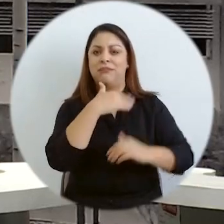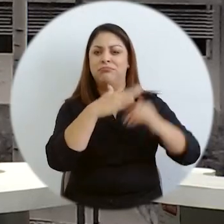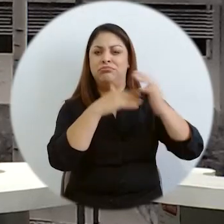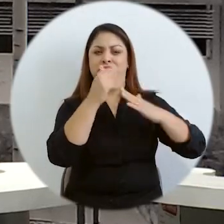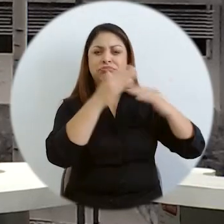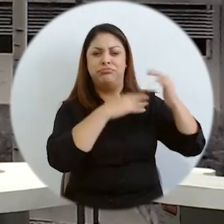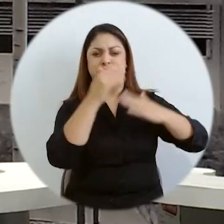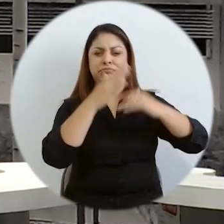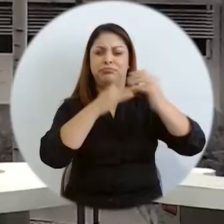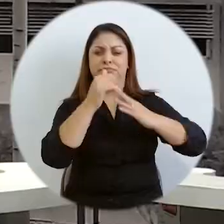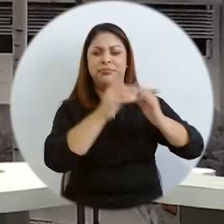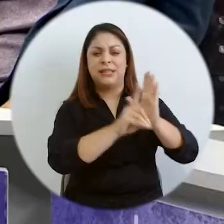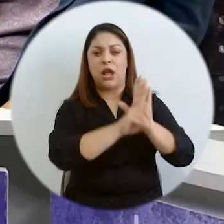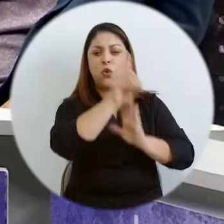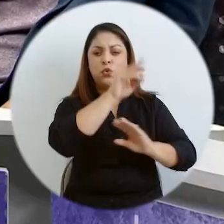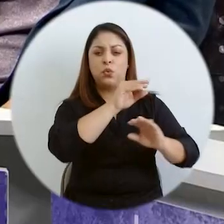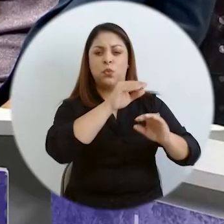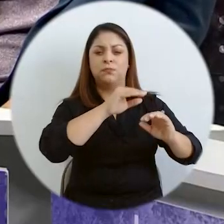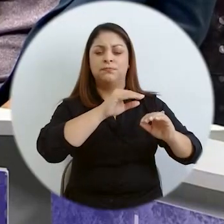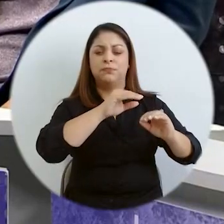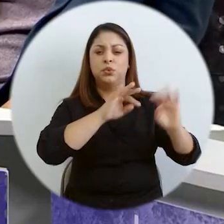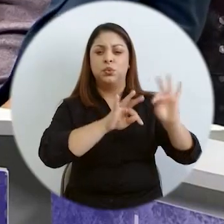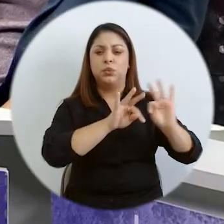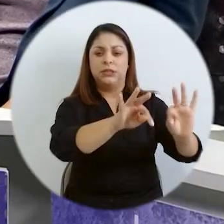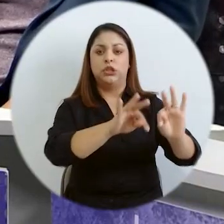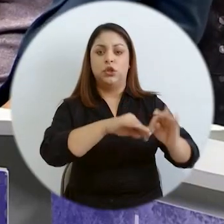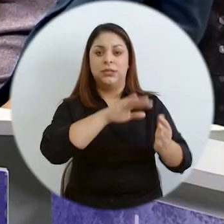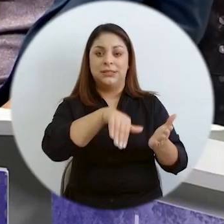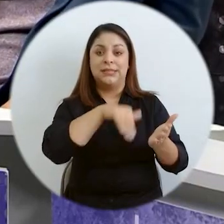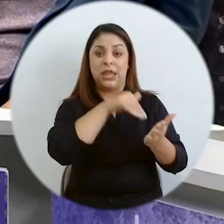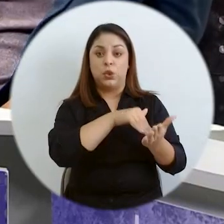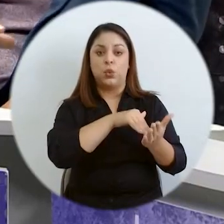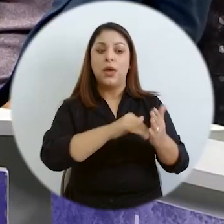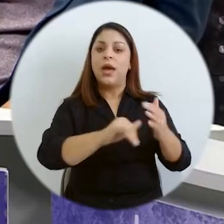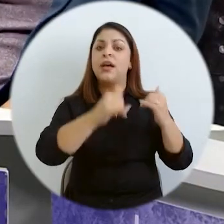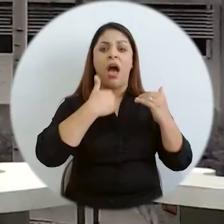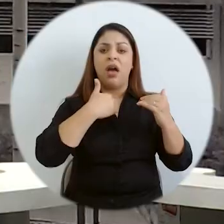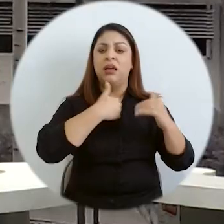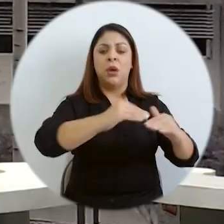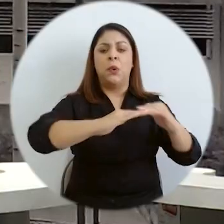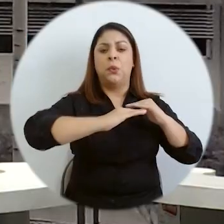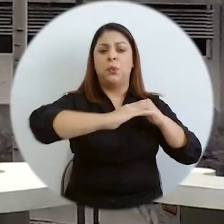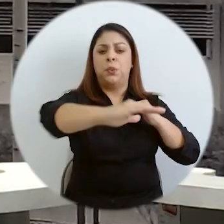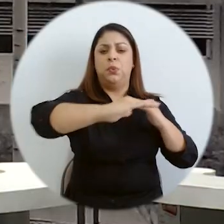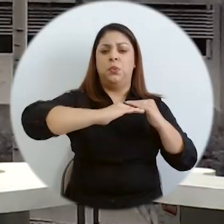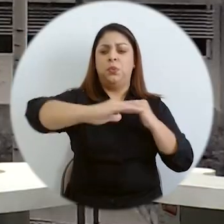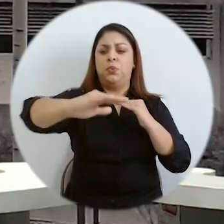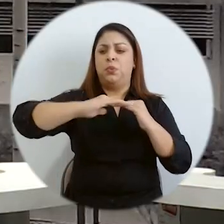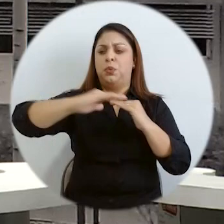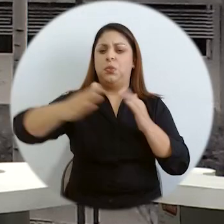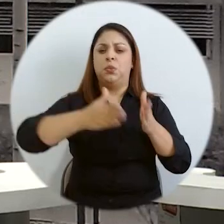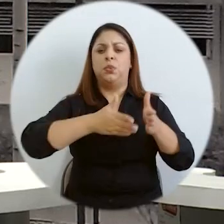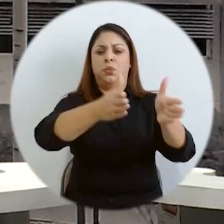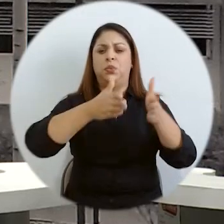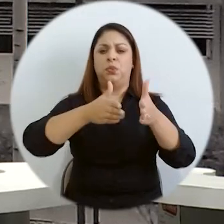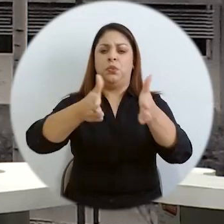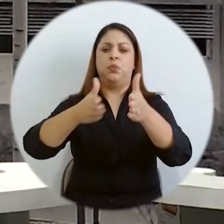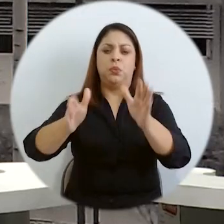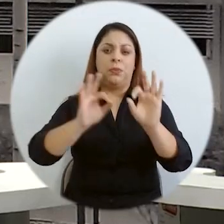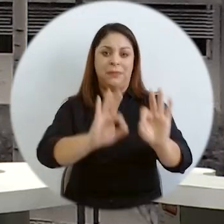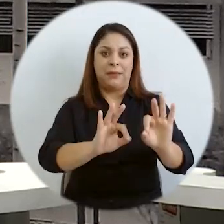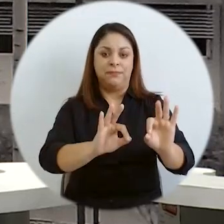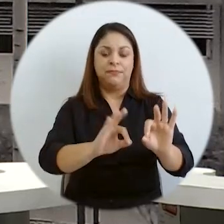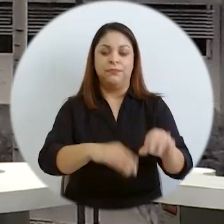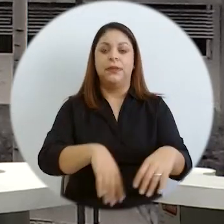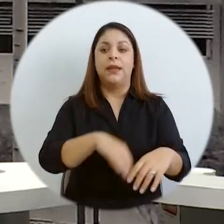desarrollo inmobiliario y turístico del centro de Nosara, todo está asfaltado, y luego las